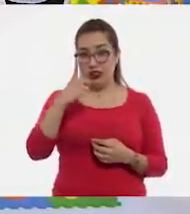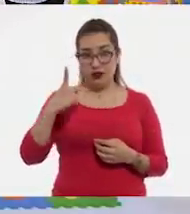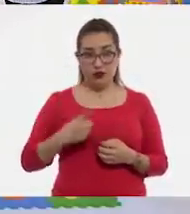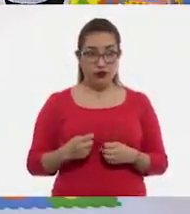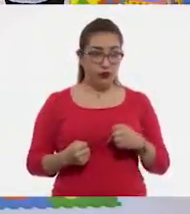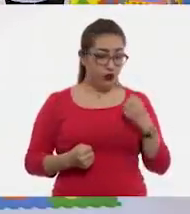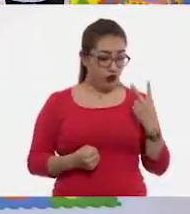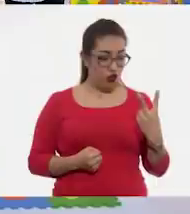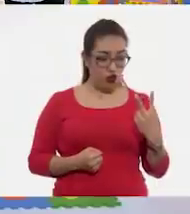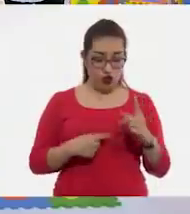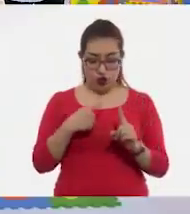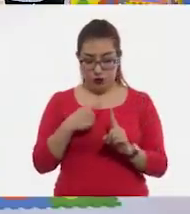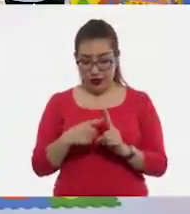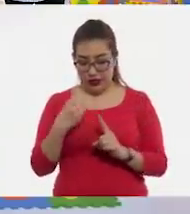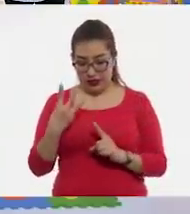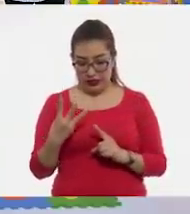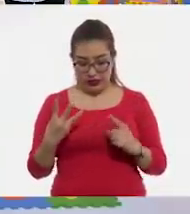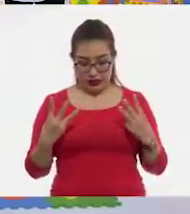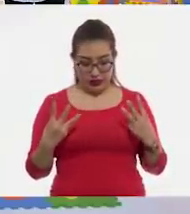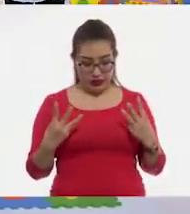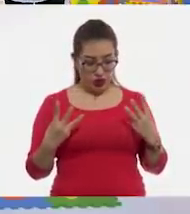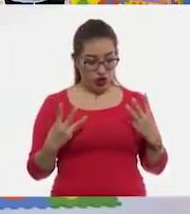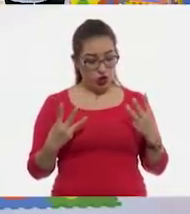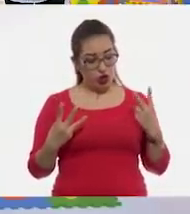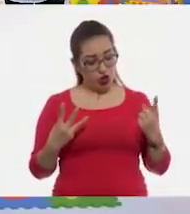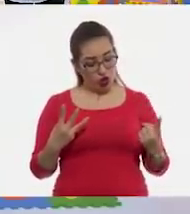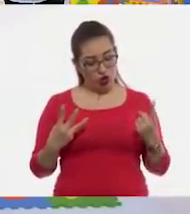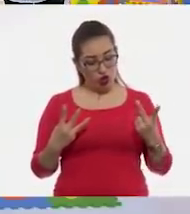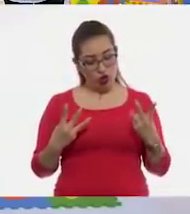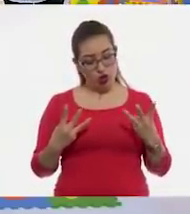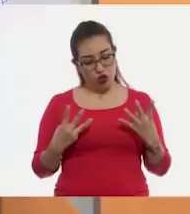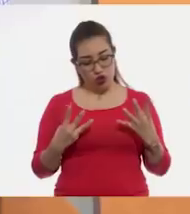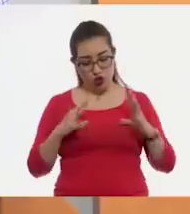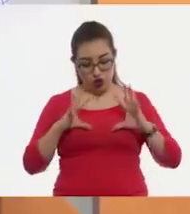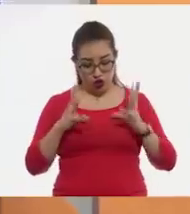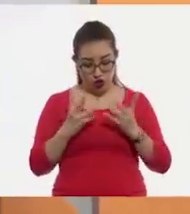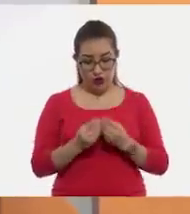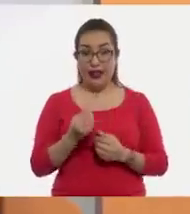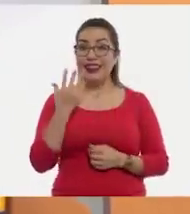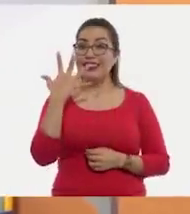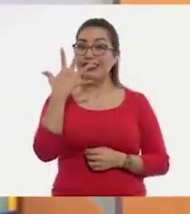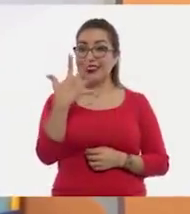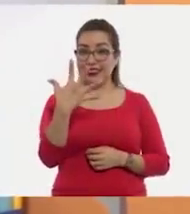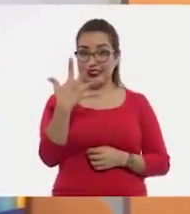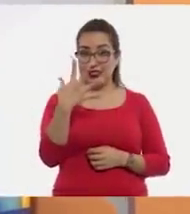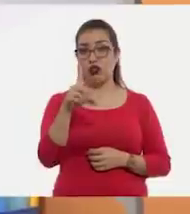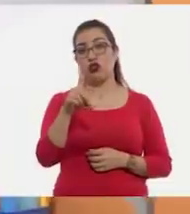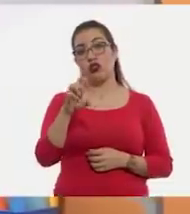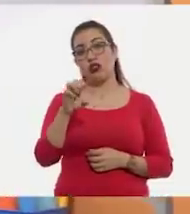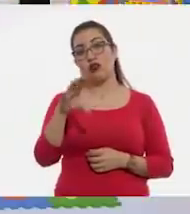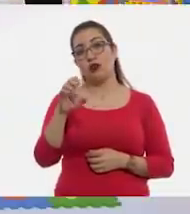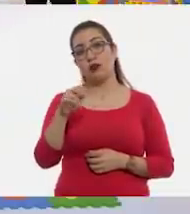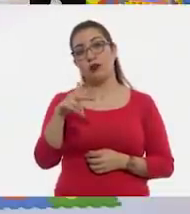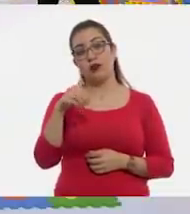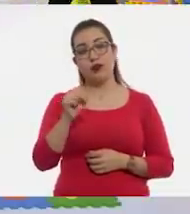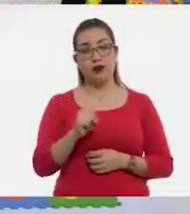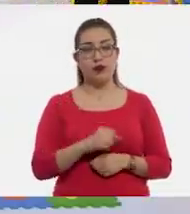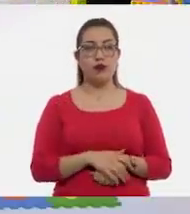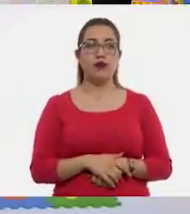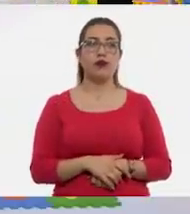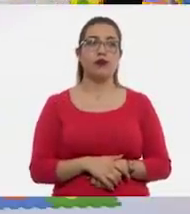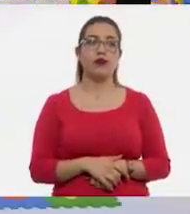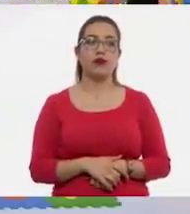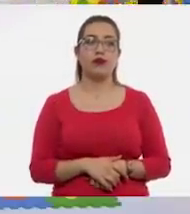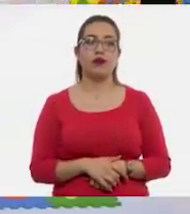más 3. 2, 3, 4, 5. Tengo 5 decenas. Decenas. Y si notas aquí, hay